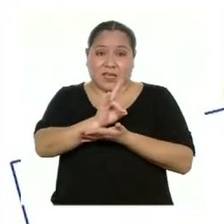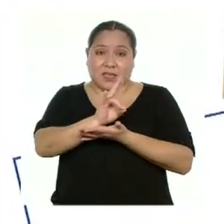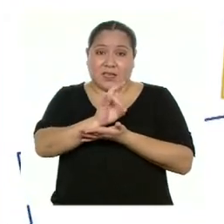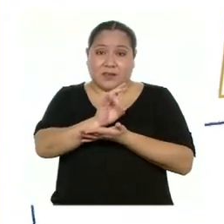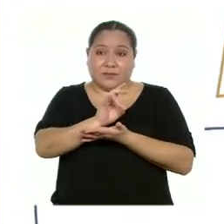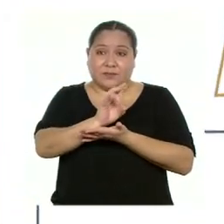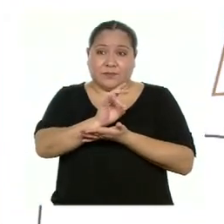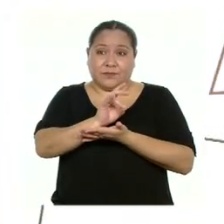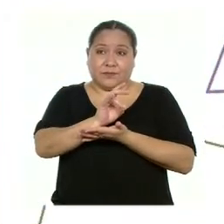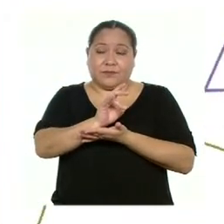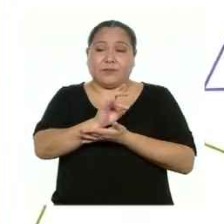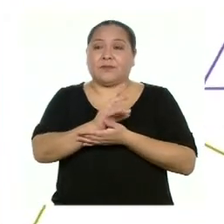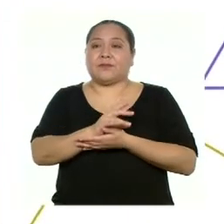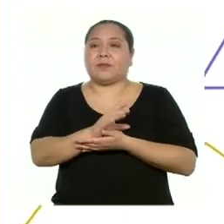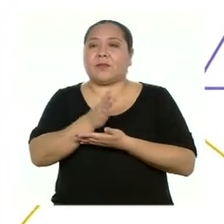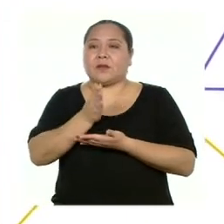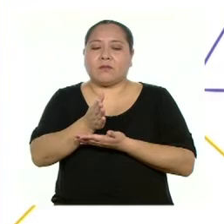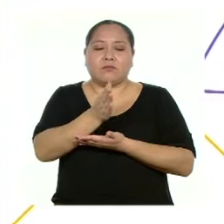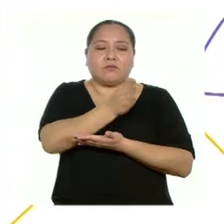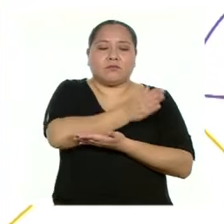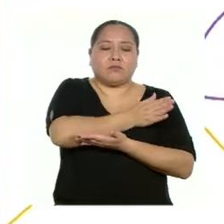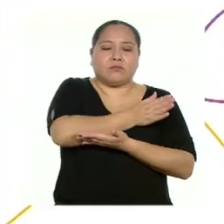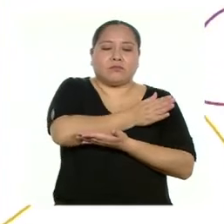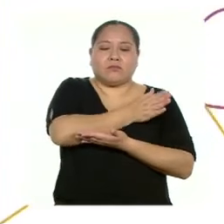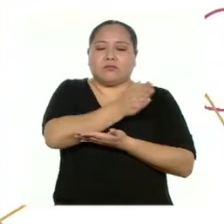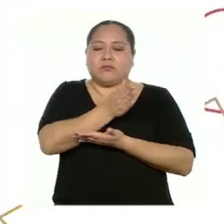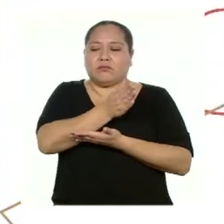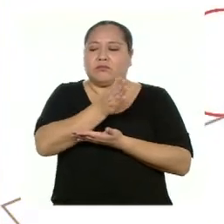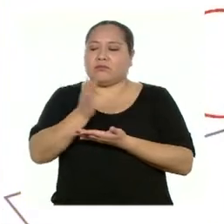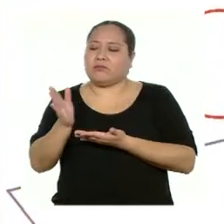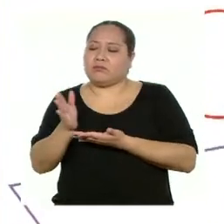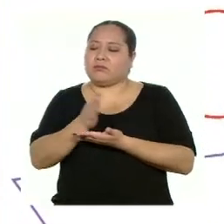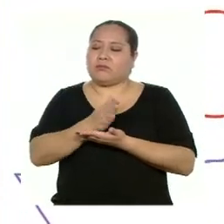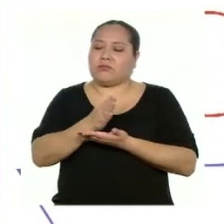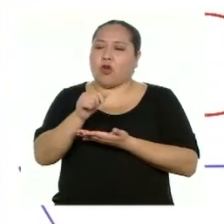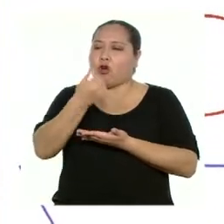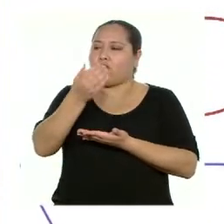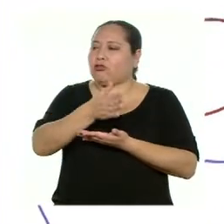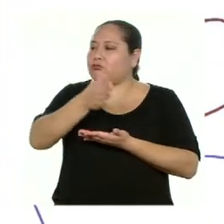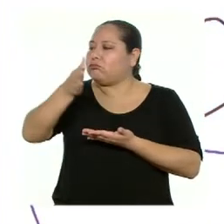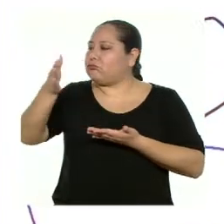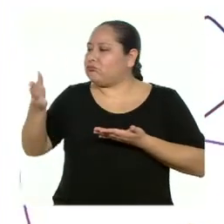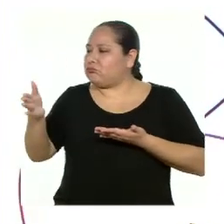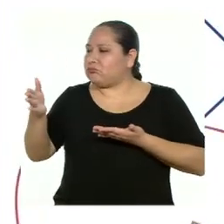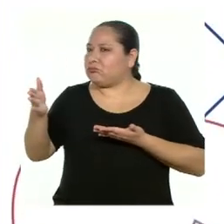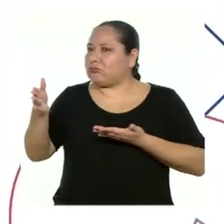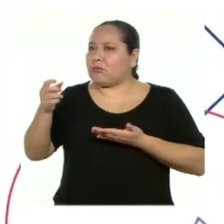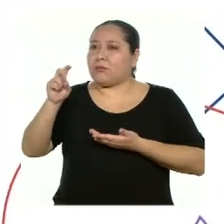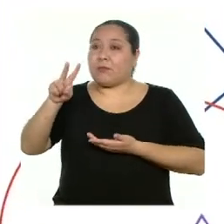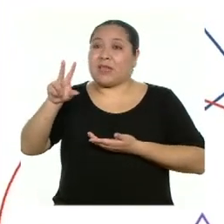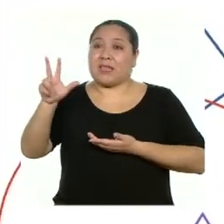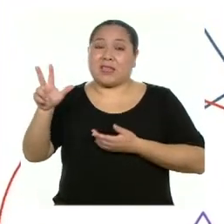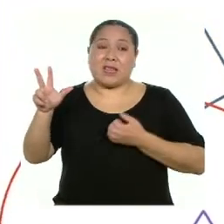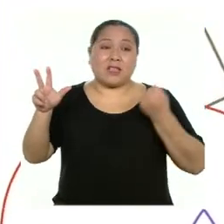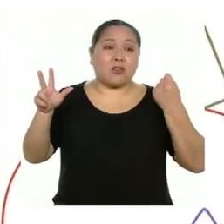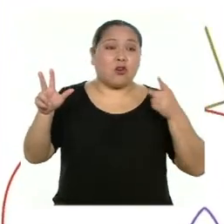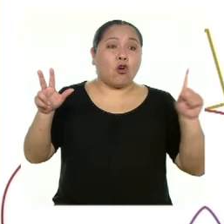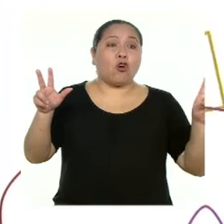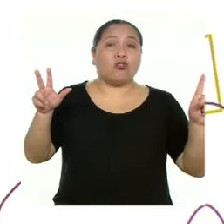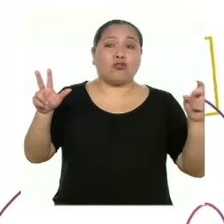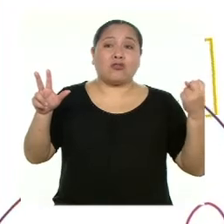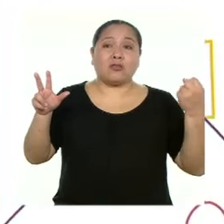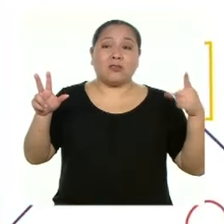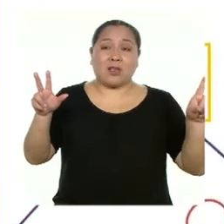Ahora, respecto a la media, veo que hay datos cercanos a ella y datos alejados, siendo los datos 23 y 11 los